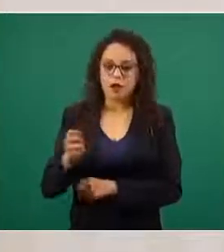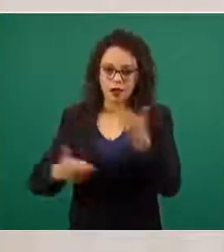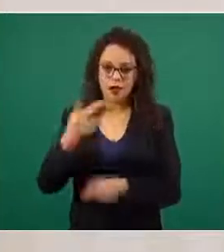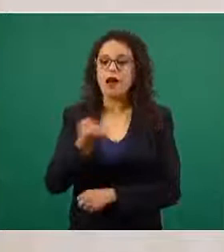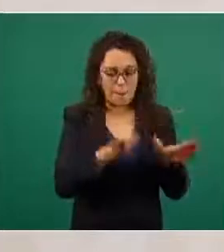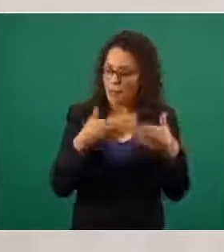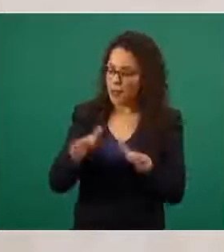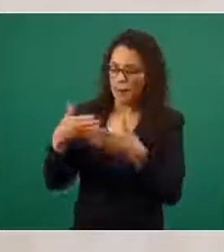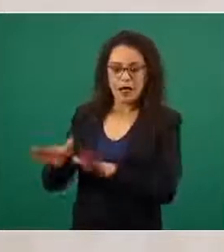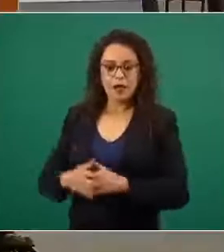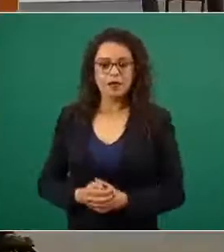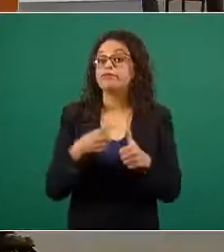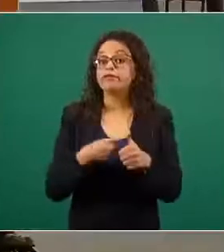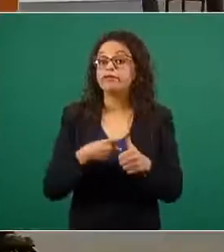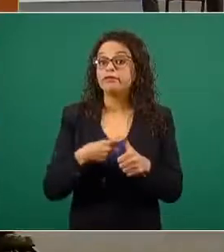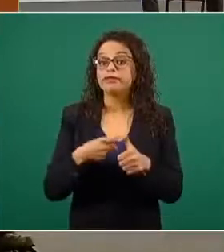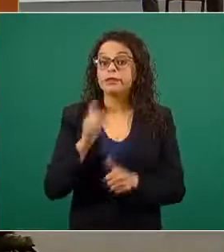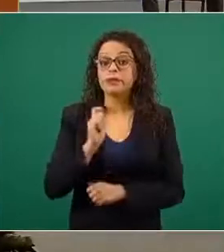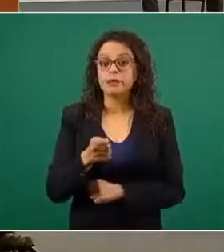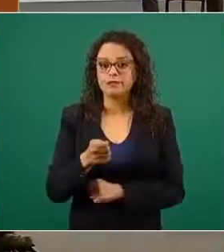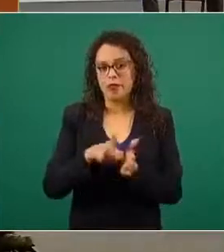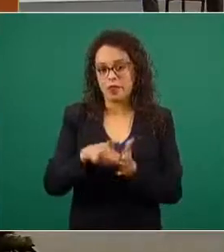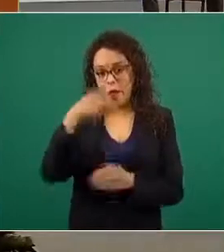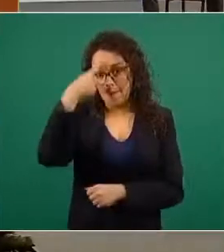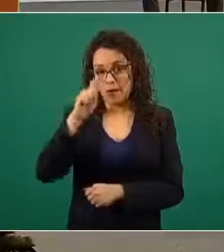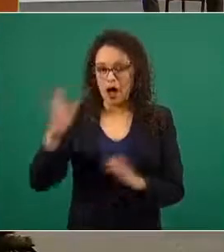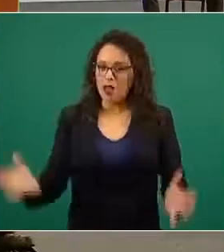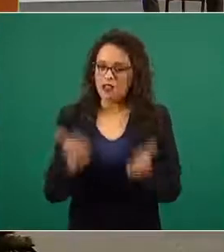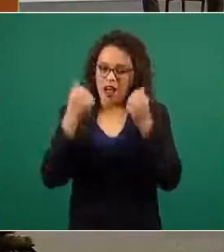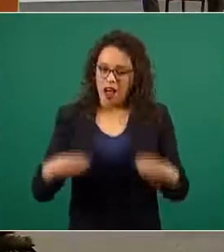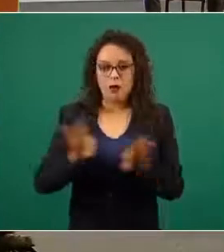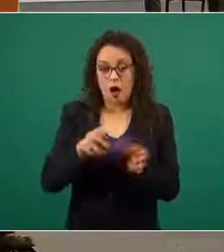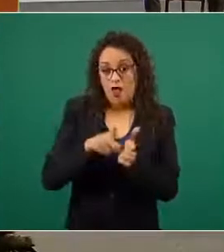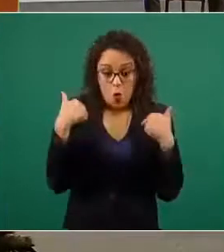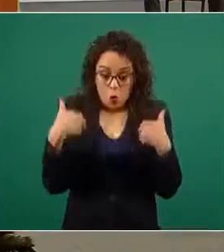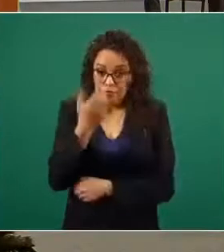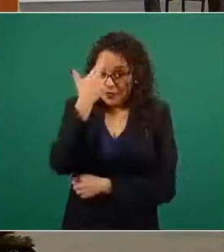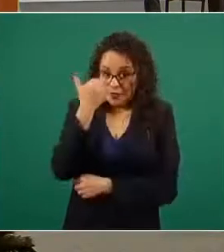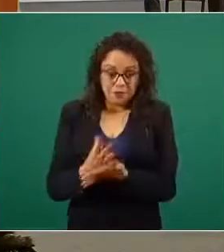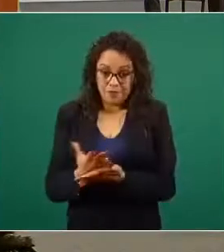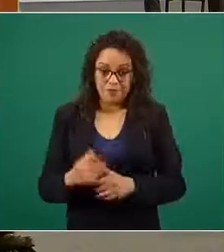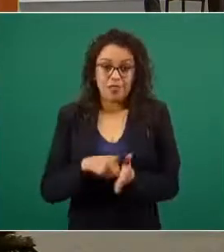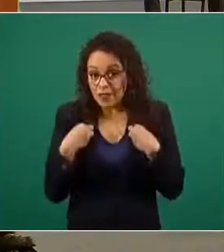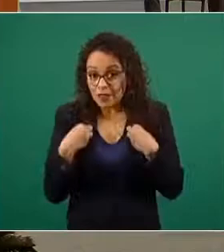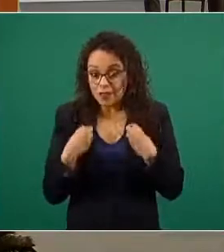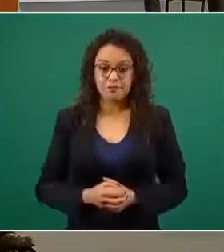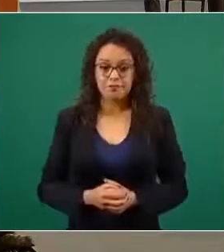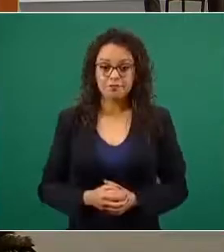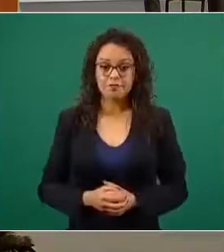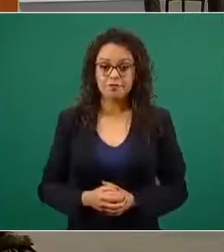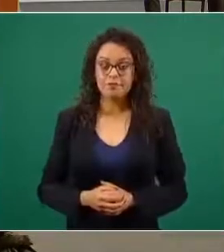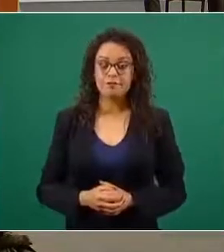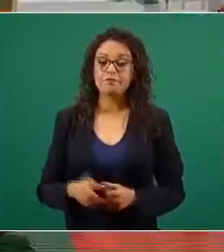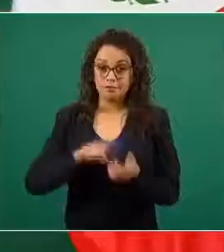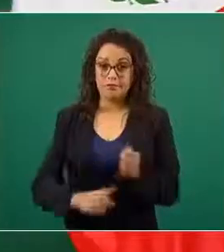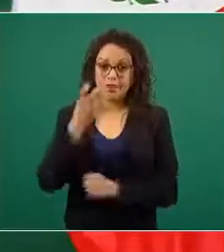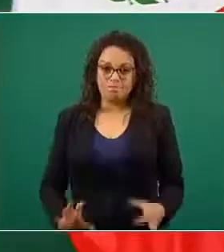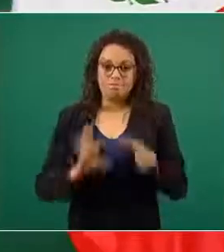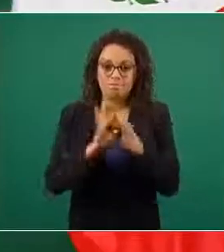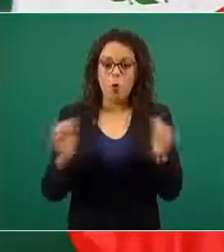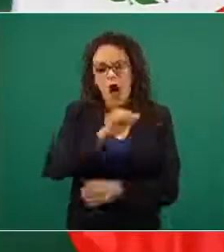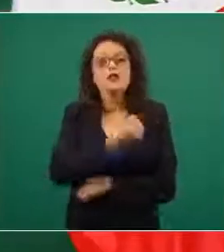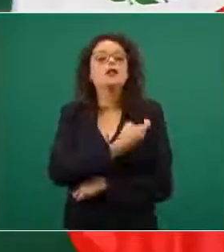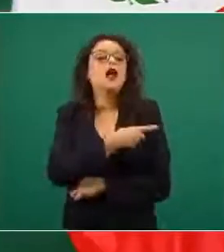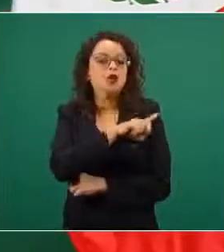la escuela, porque lo principal es el derecho a la vida, es el principal derecho humano, nada más, el derecho a la vida, y esto está relacionado con el derecho a la salud,